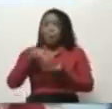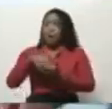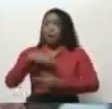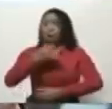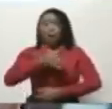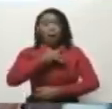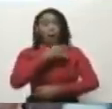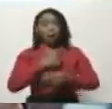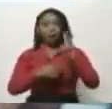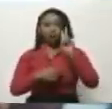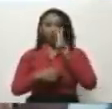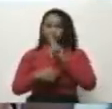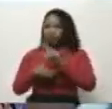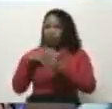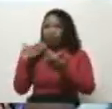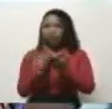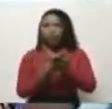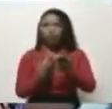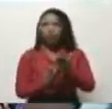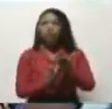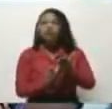ves el ejemplo,